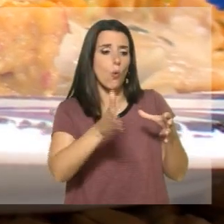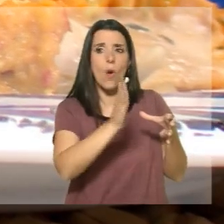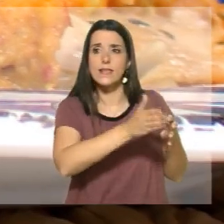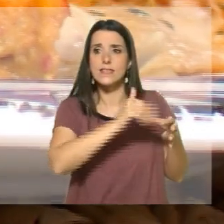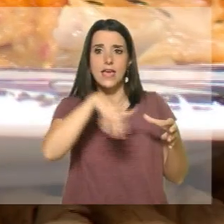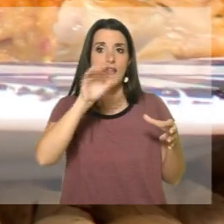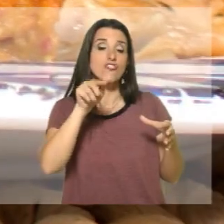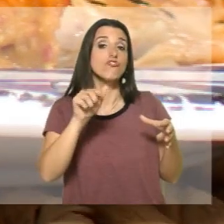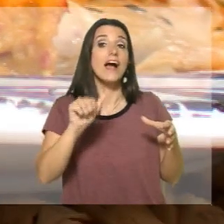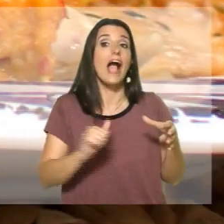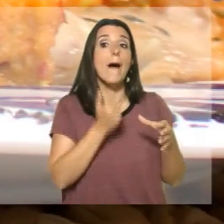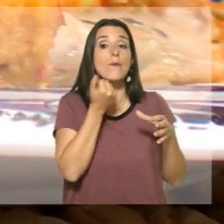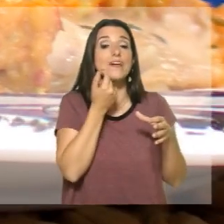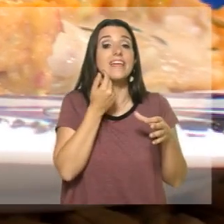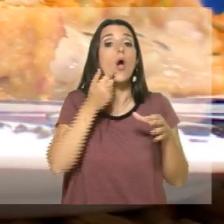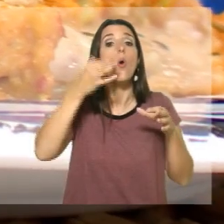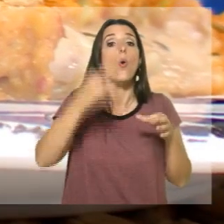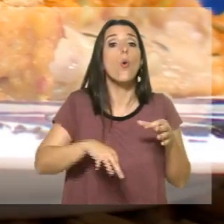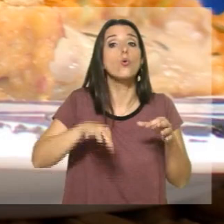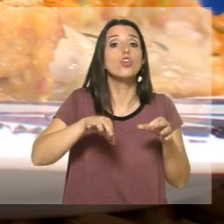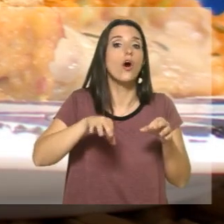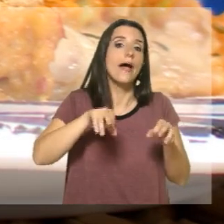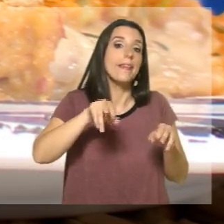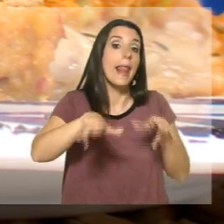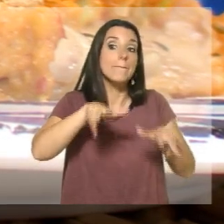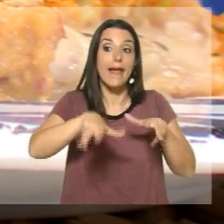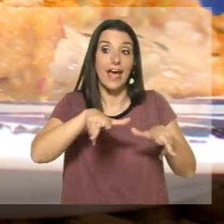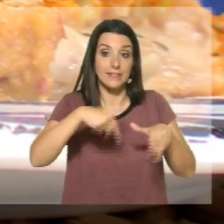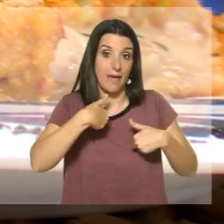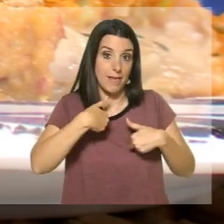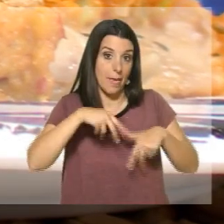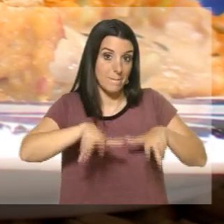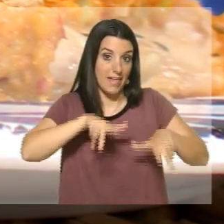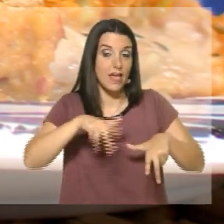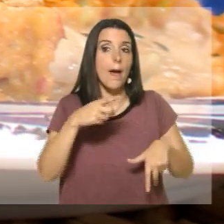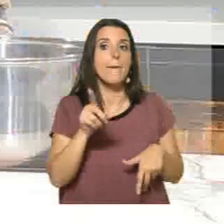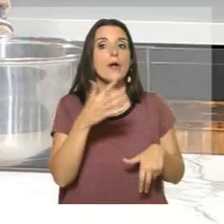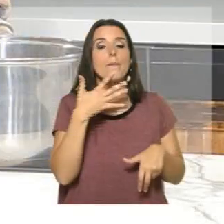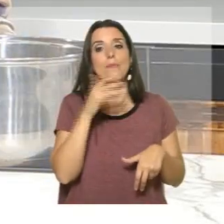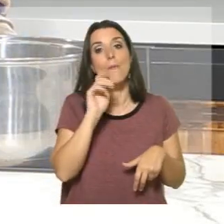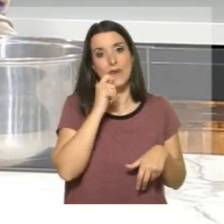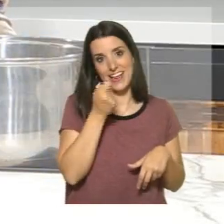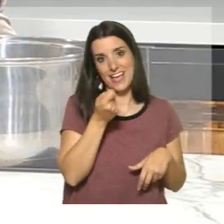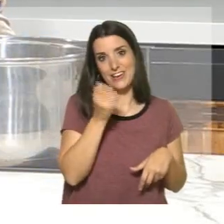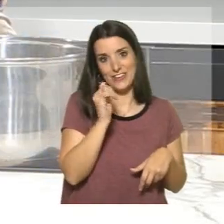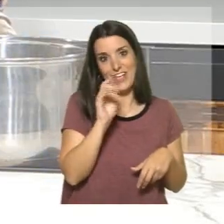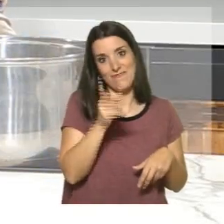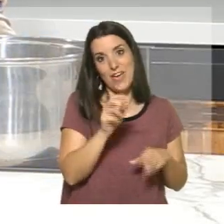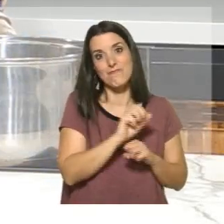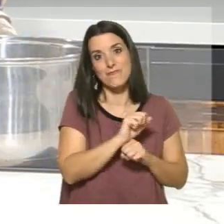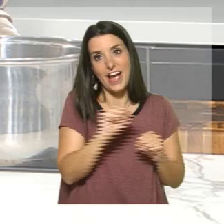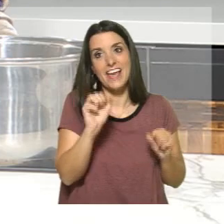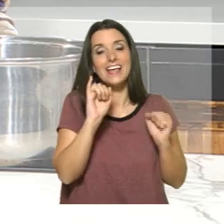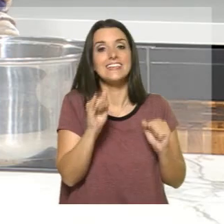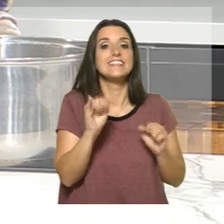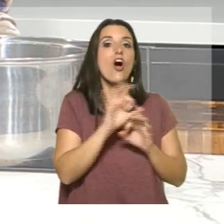utilicé el muslo. Bien. ¿Va? Porque para mí ese es más sabroso. Pero con la salsita una pechuguita igual también va bien. Claro, la pechuga